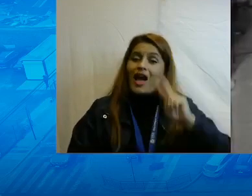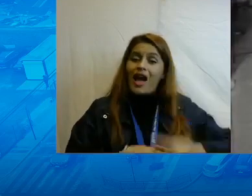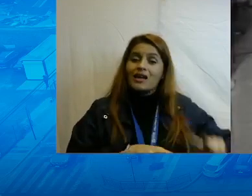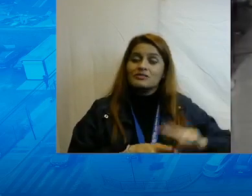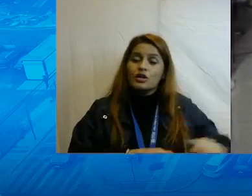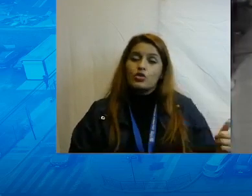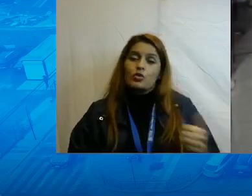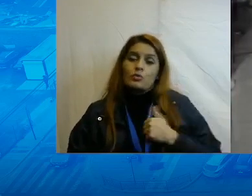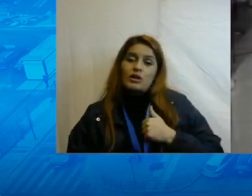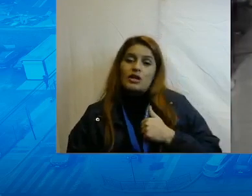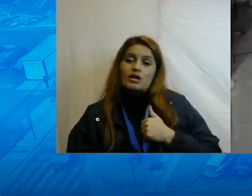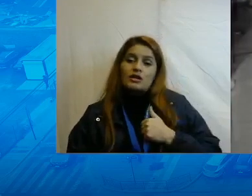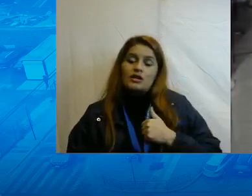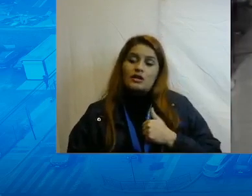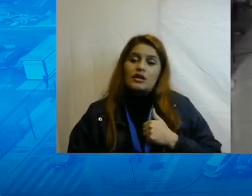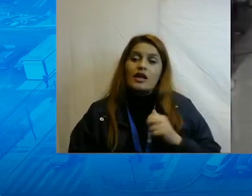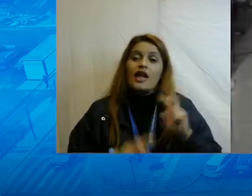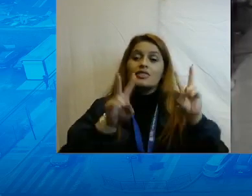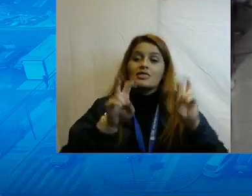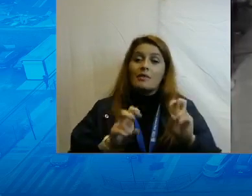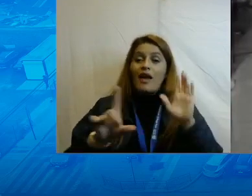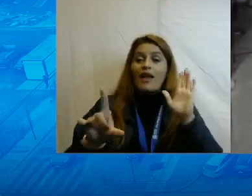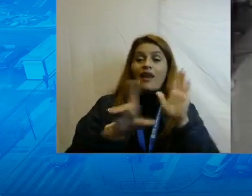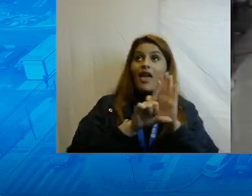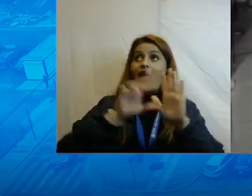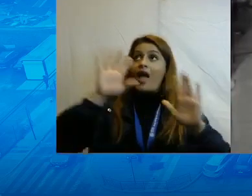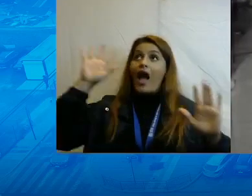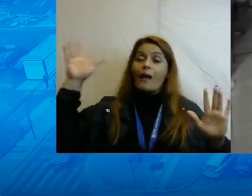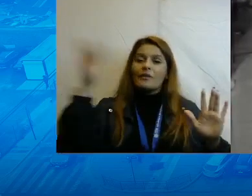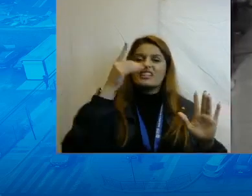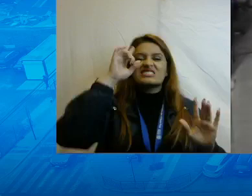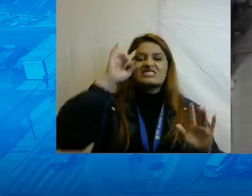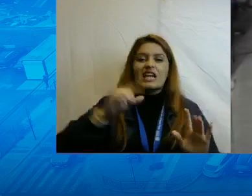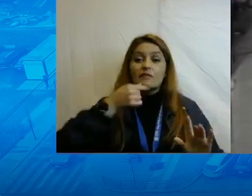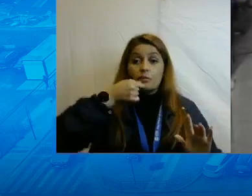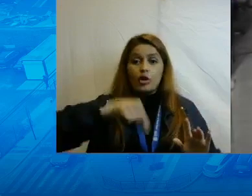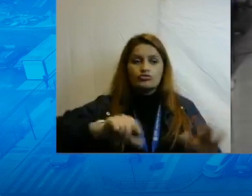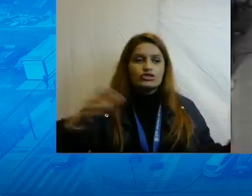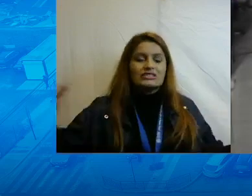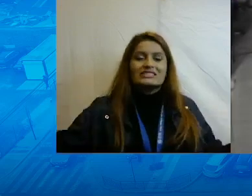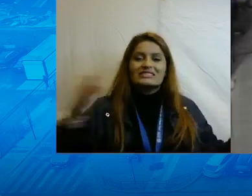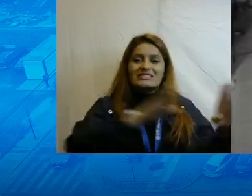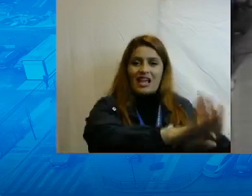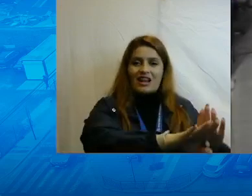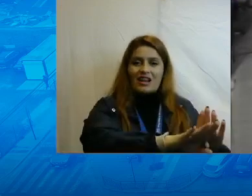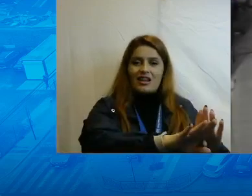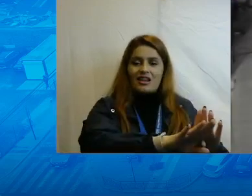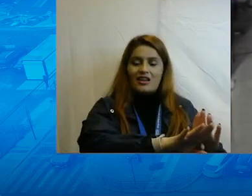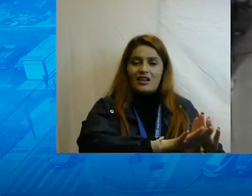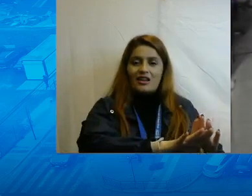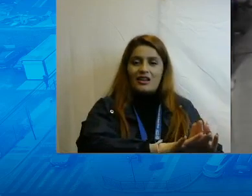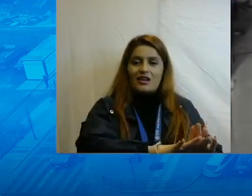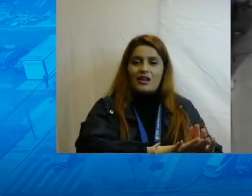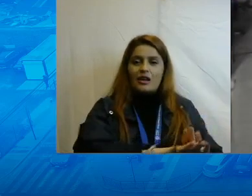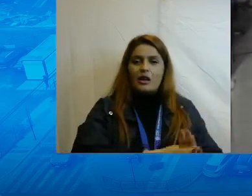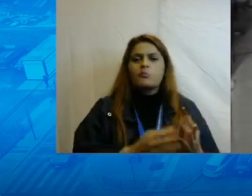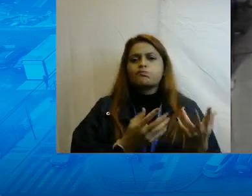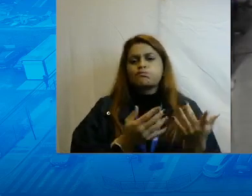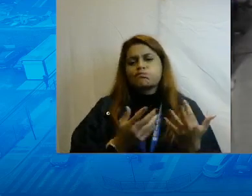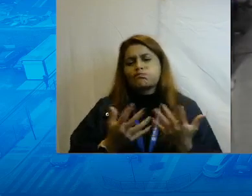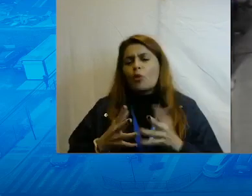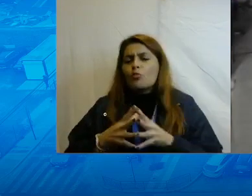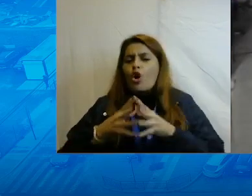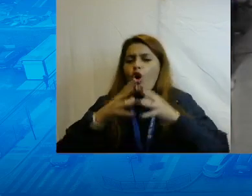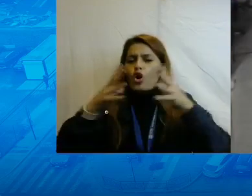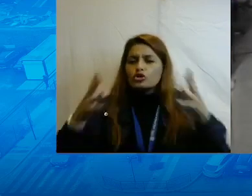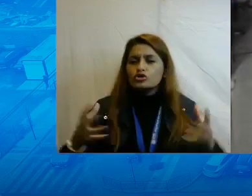cumplir la resolución de calificación ambiental. Sabemos que va a existir un cierre del vertedero municipal, cuestión que se ha esperado por muchos años,